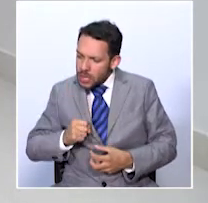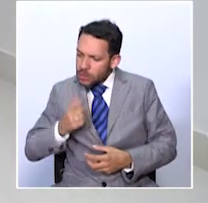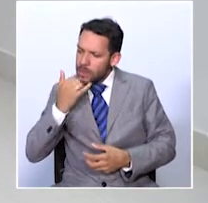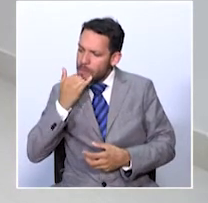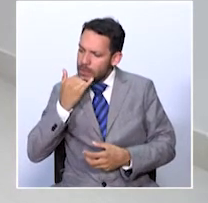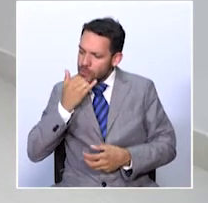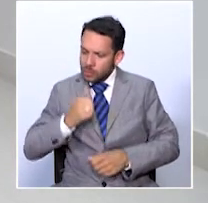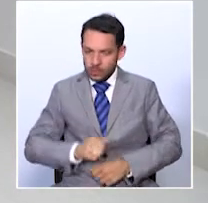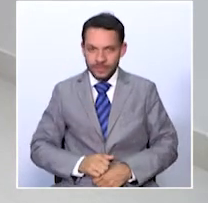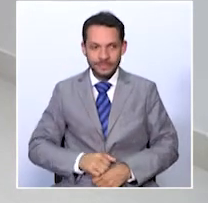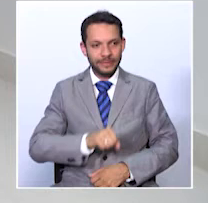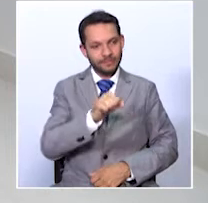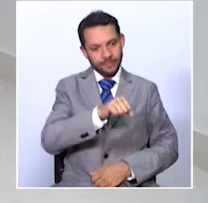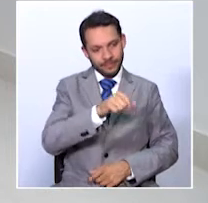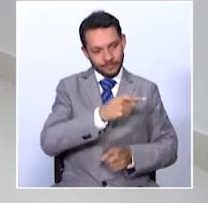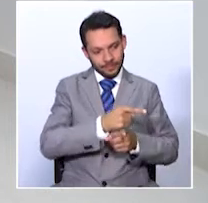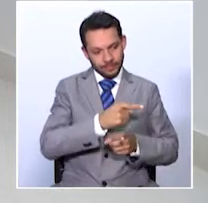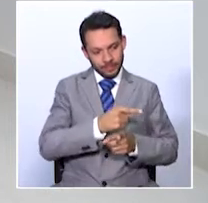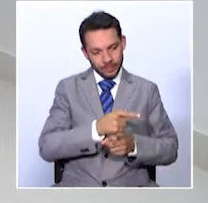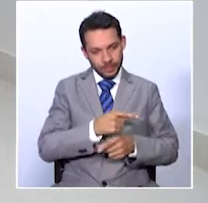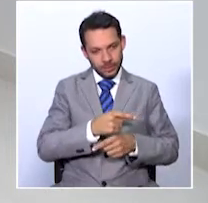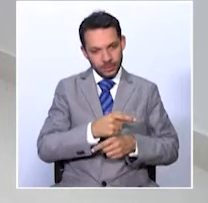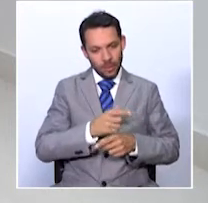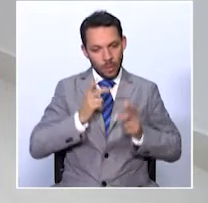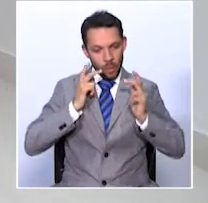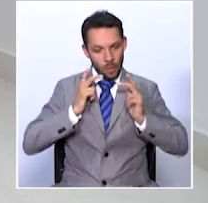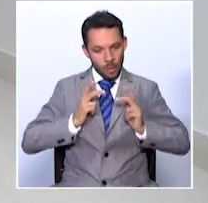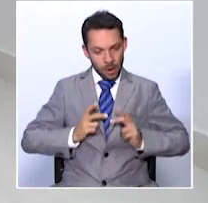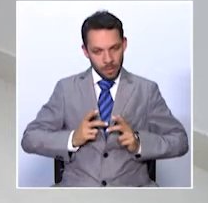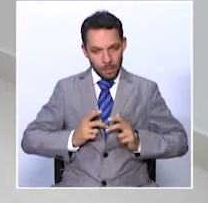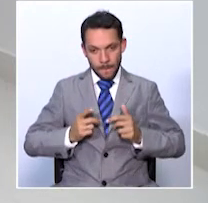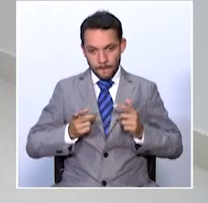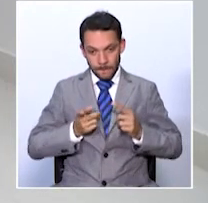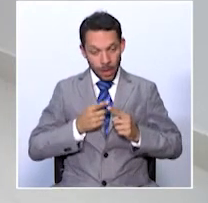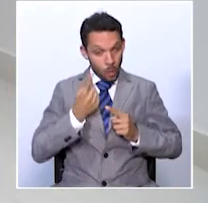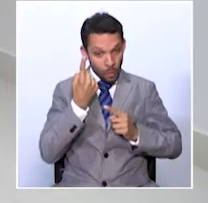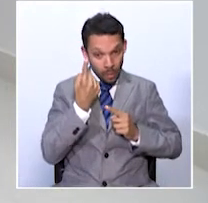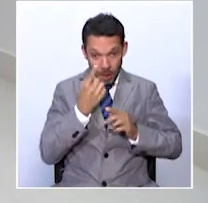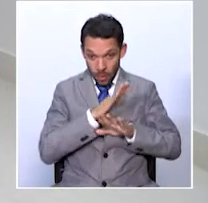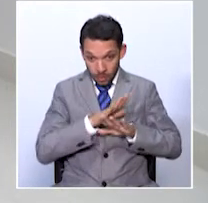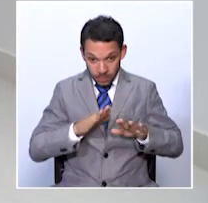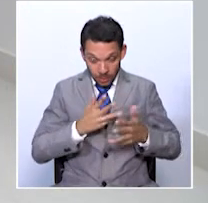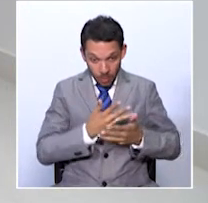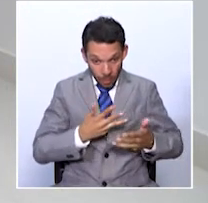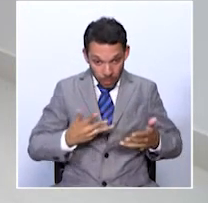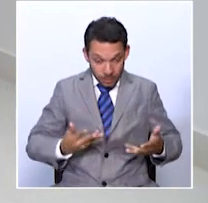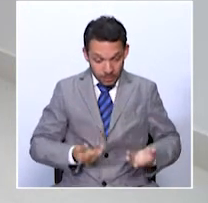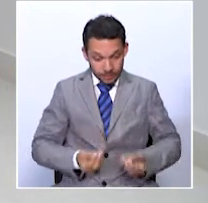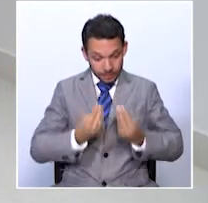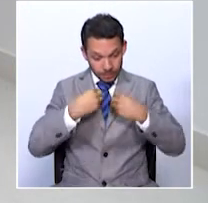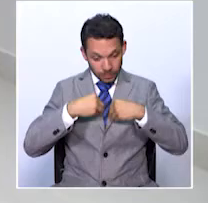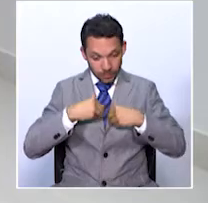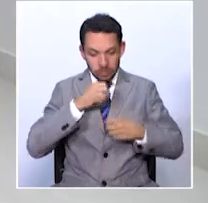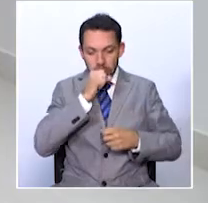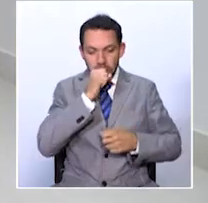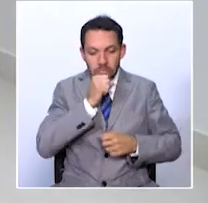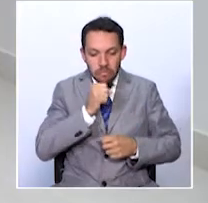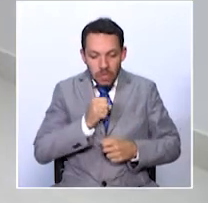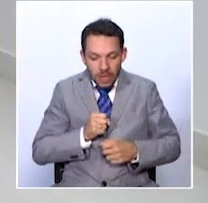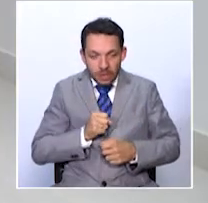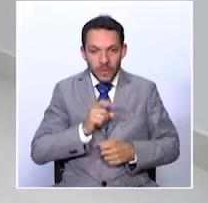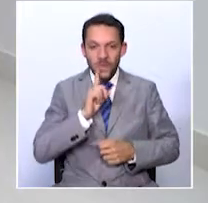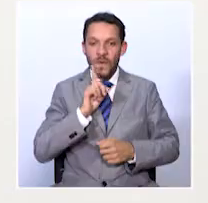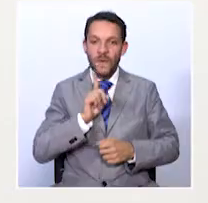Resulta que en el proceso de envejecimiento no es un solo factor el que va a contribuir.